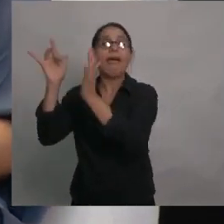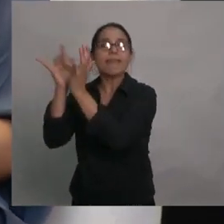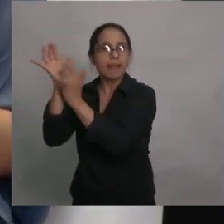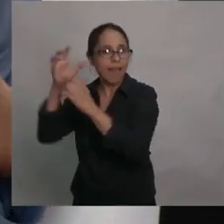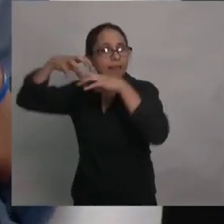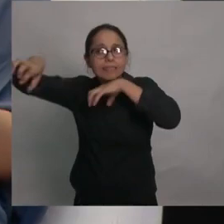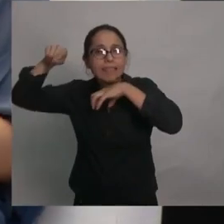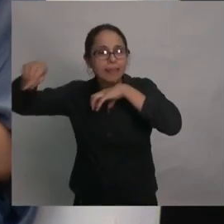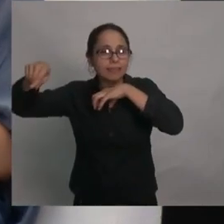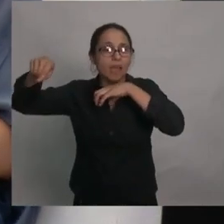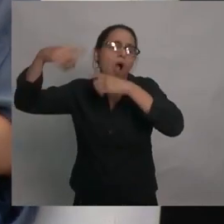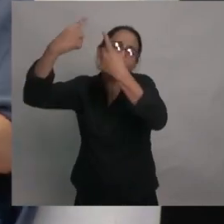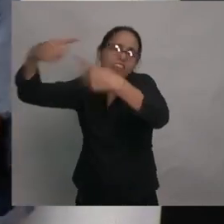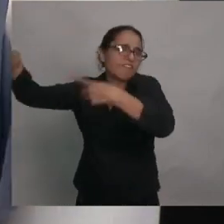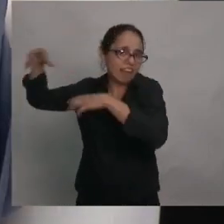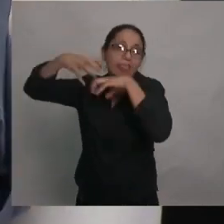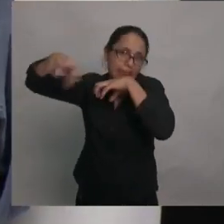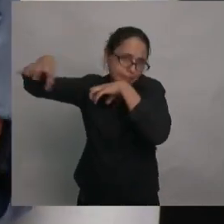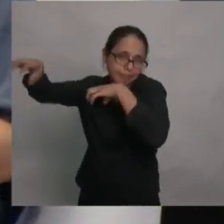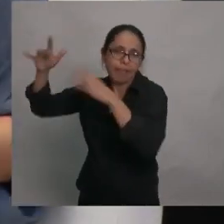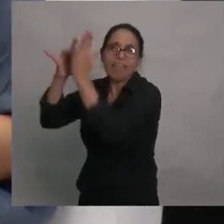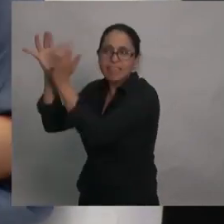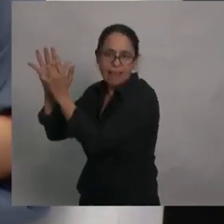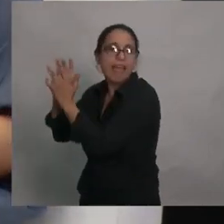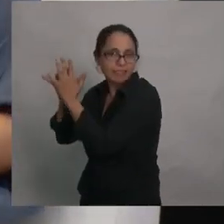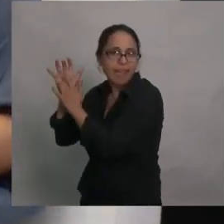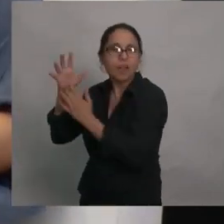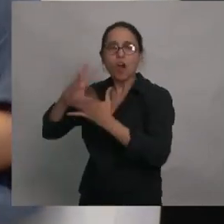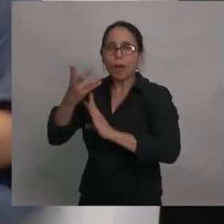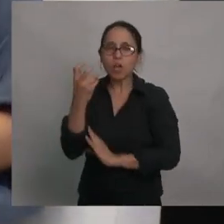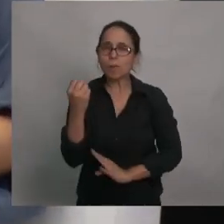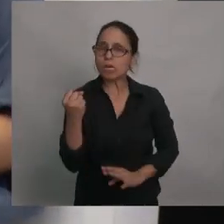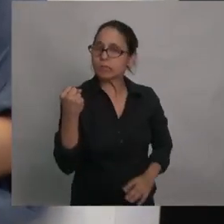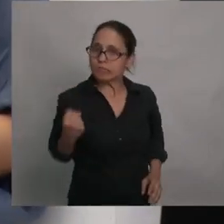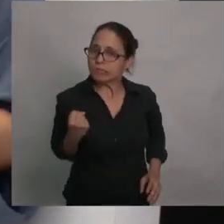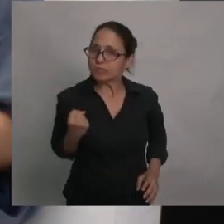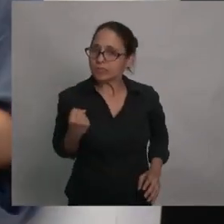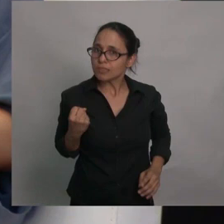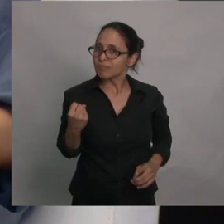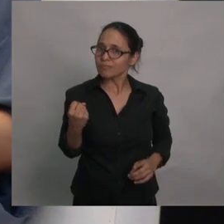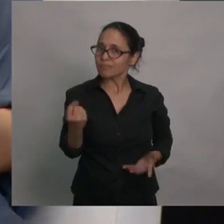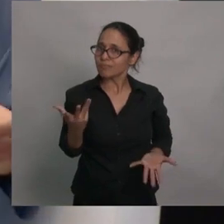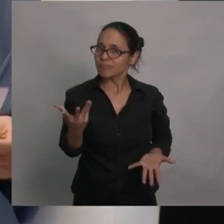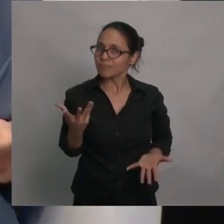Iglesia o las iglesias en muchos casos han resistido. Es luchar, además,